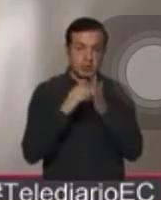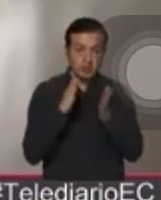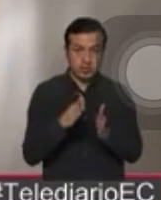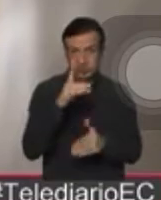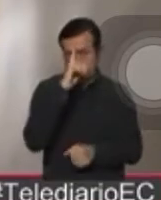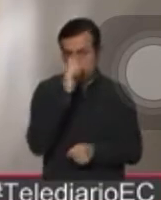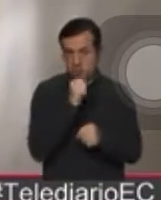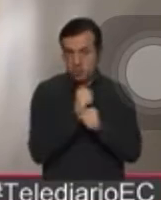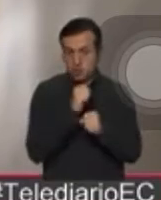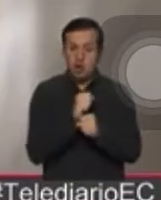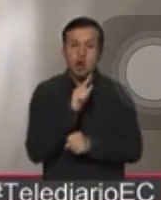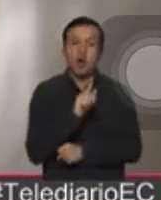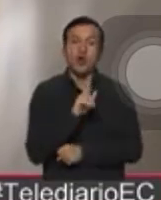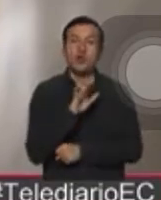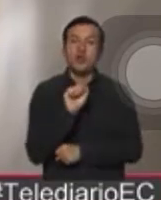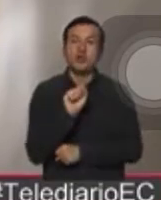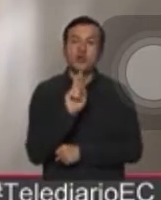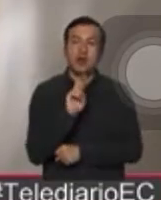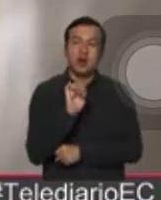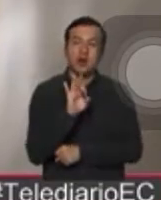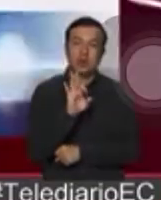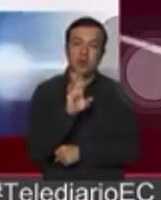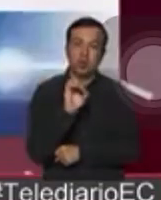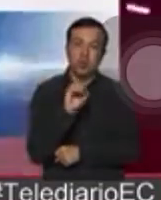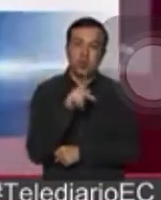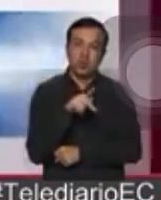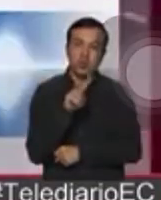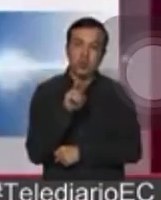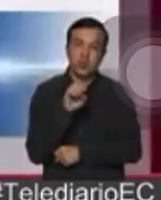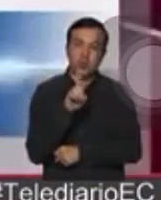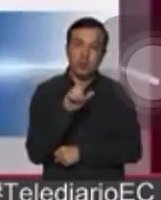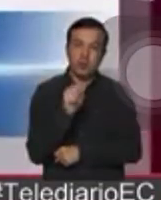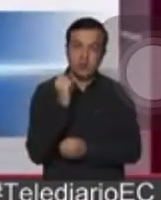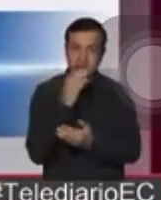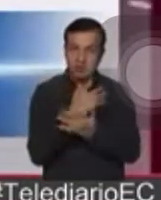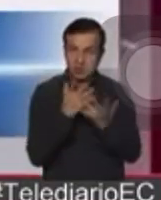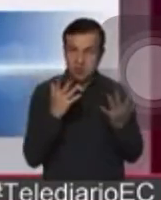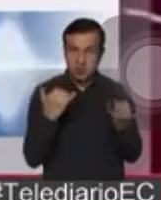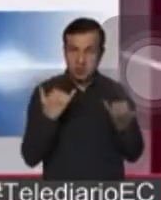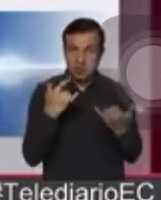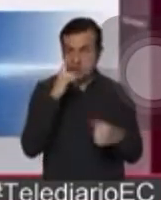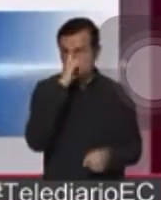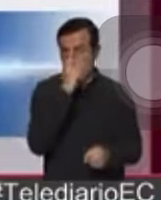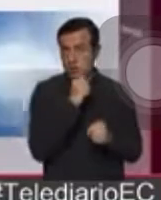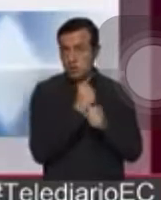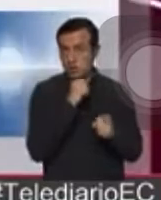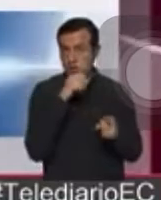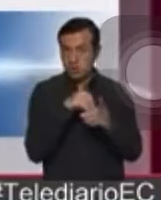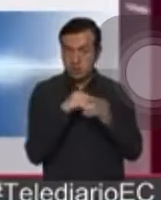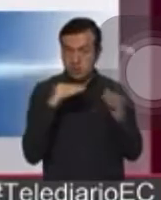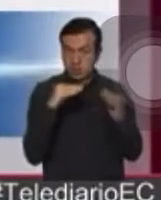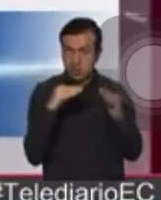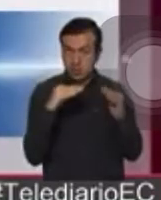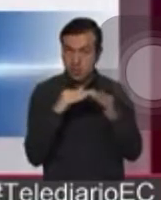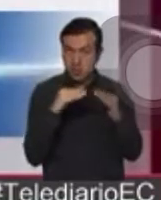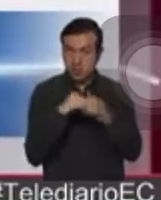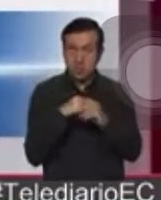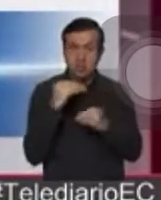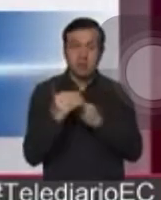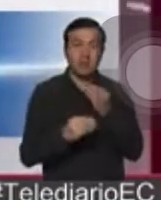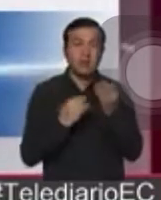Luis Arturo Poveda, en una entrevista radial. Esta implementación de teletrabajo emergente lo que hace